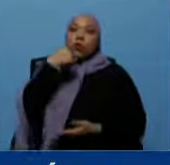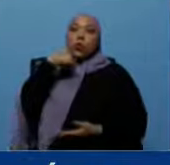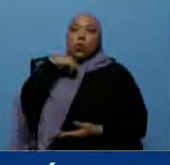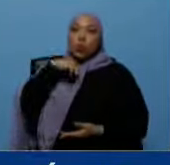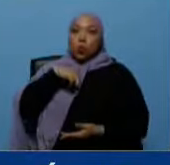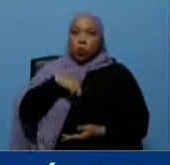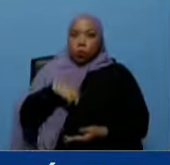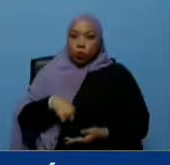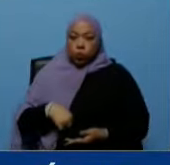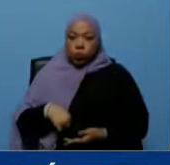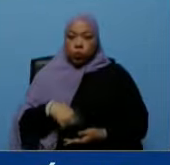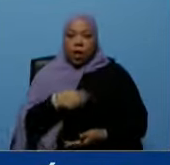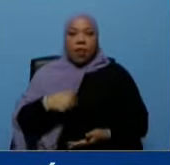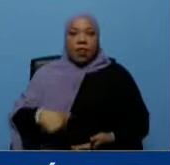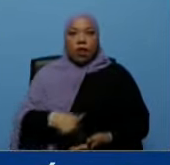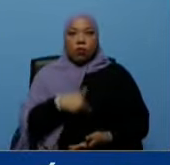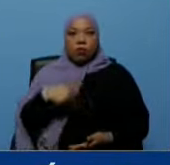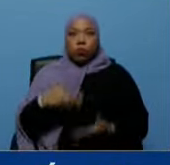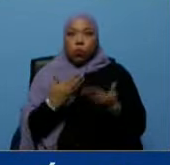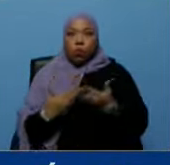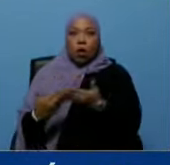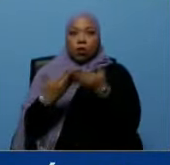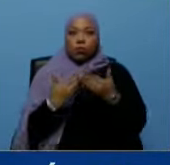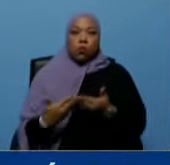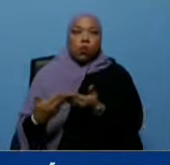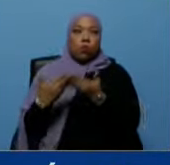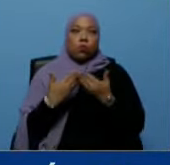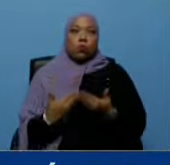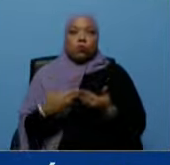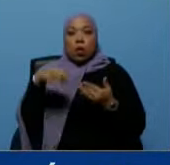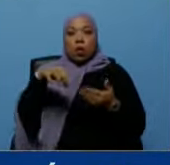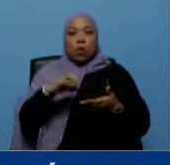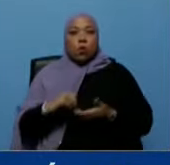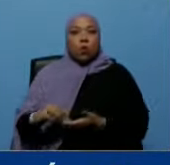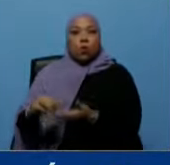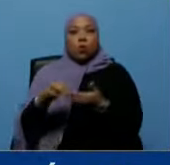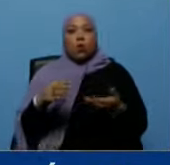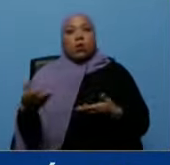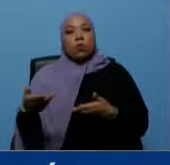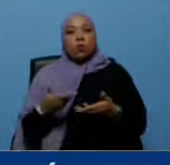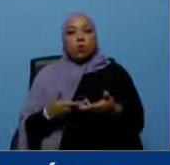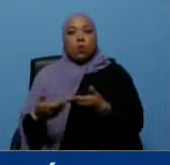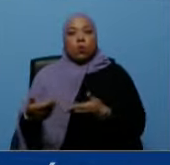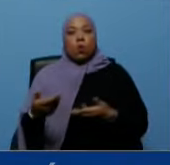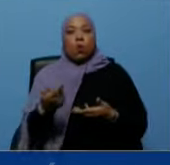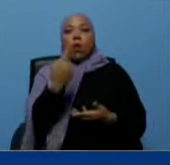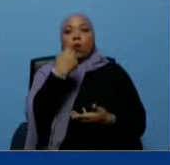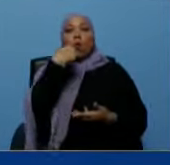Aquí nos encontramos en el estado Trujillo, desde la unidad de servicio